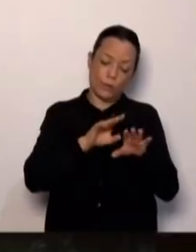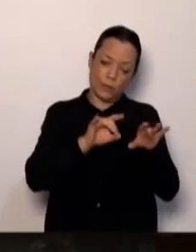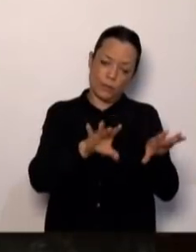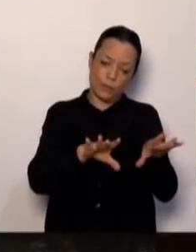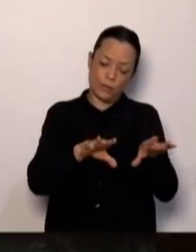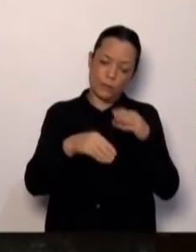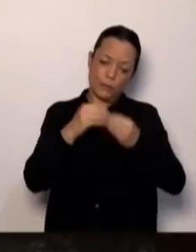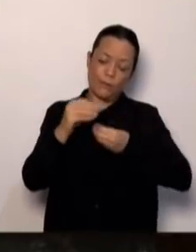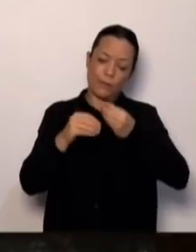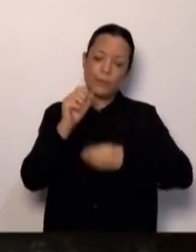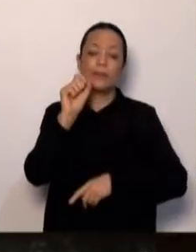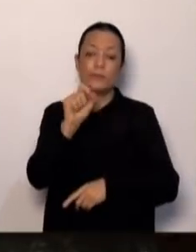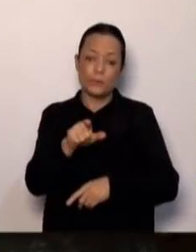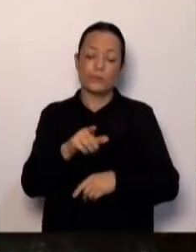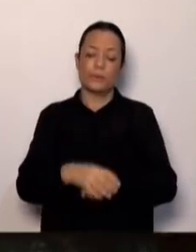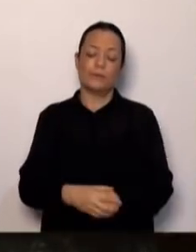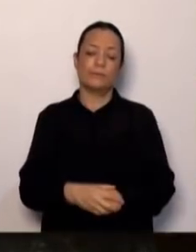sus familias.